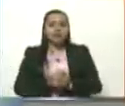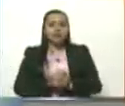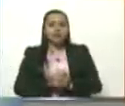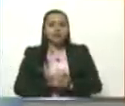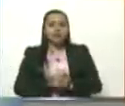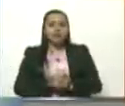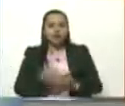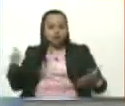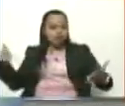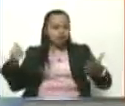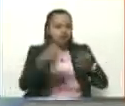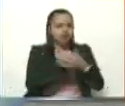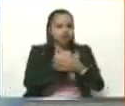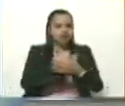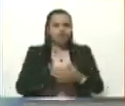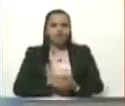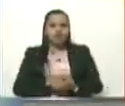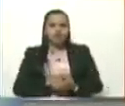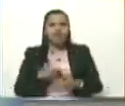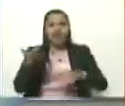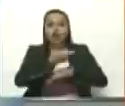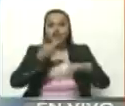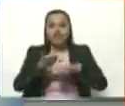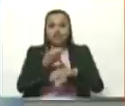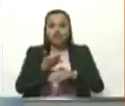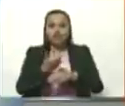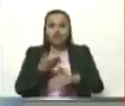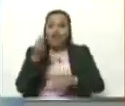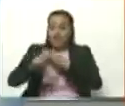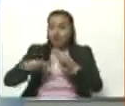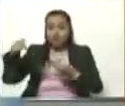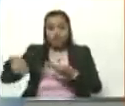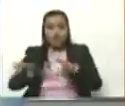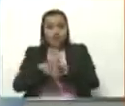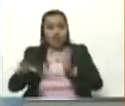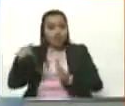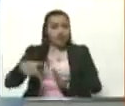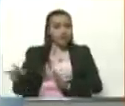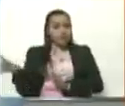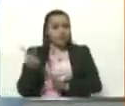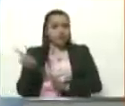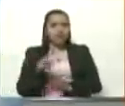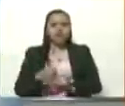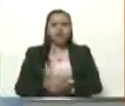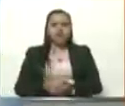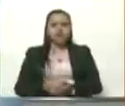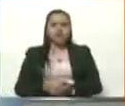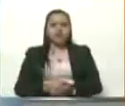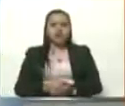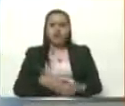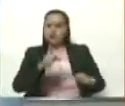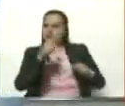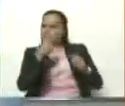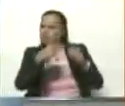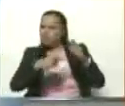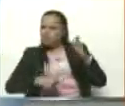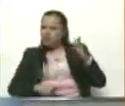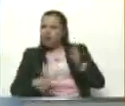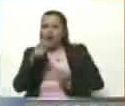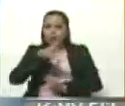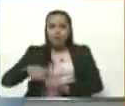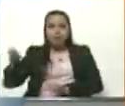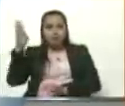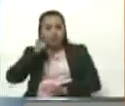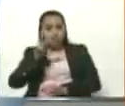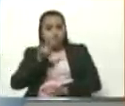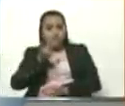derrocamiento del gobierno legítimamente constituido o sea todo eso el pueblo de venezuela lo supero